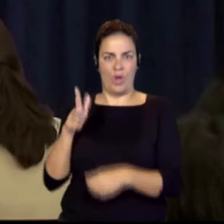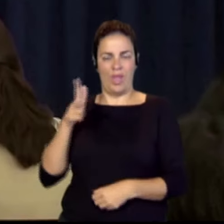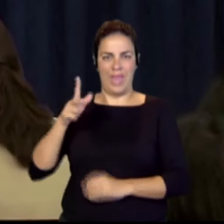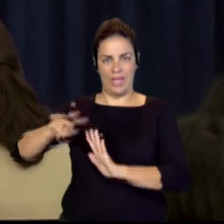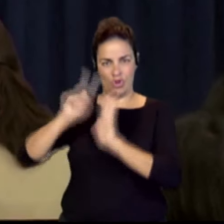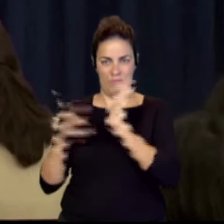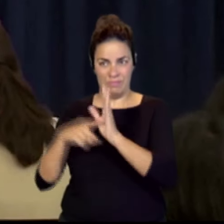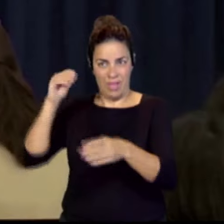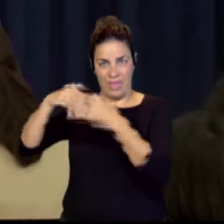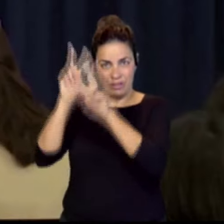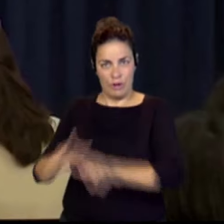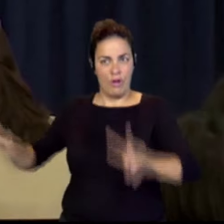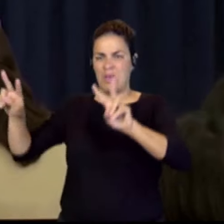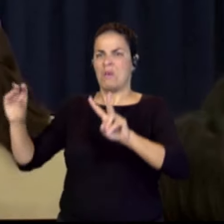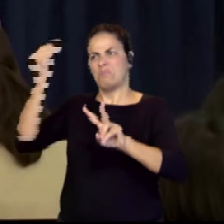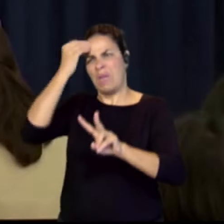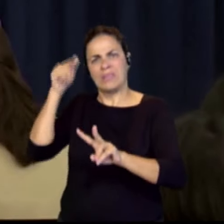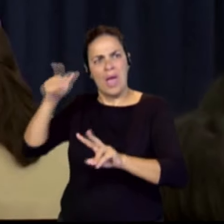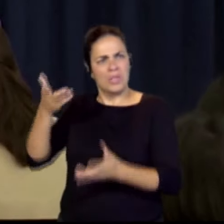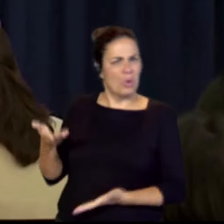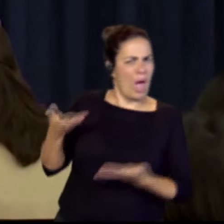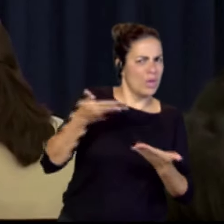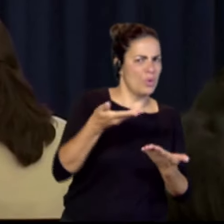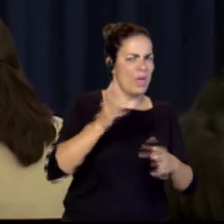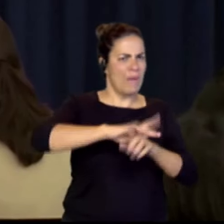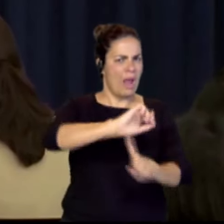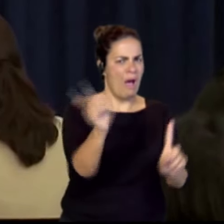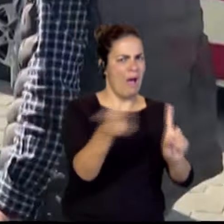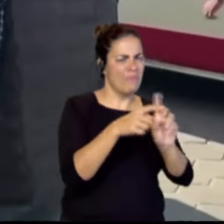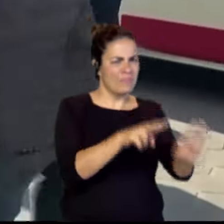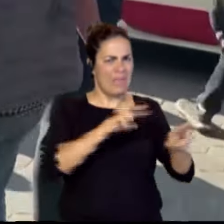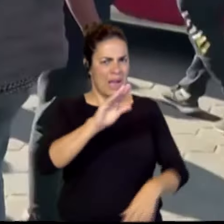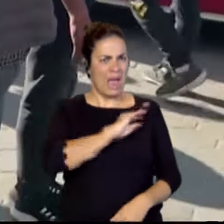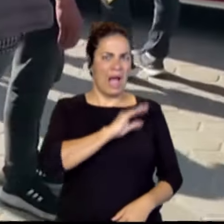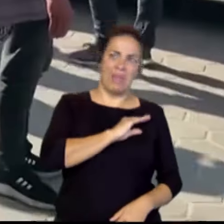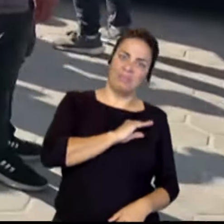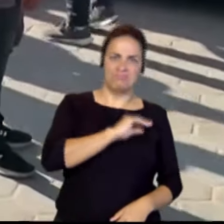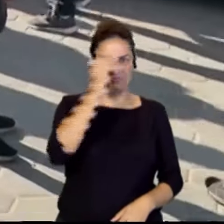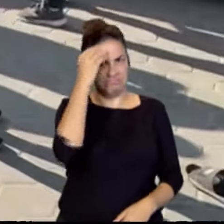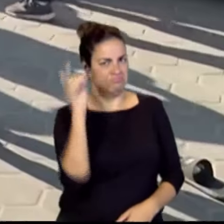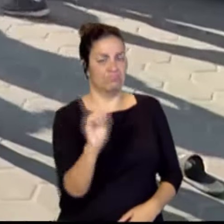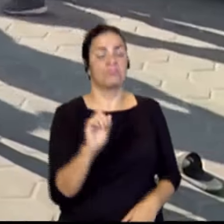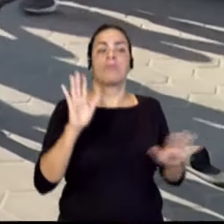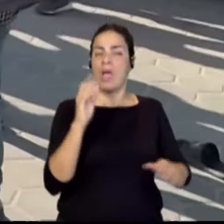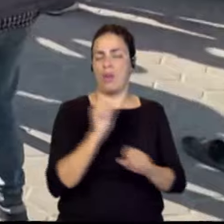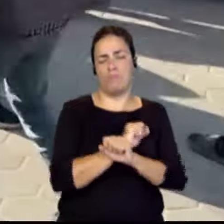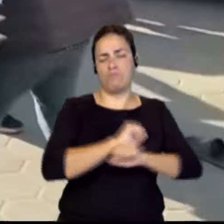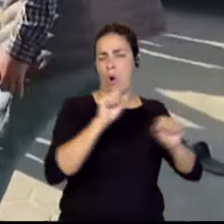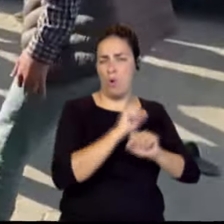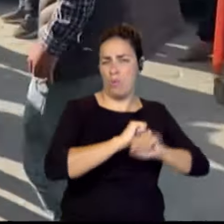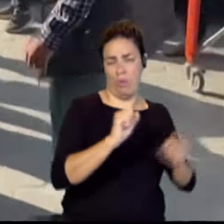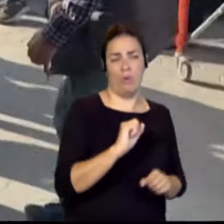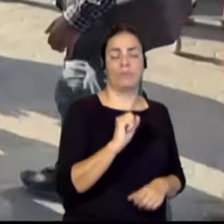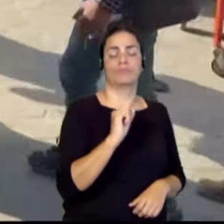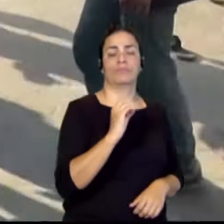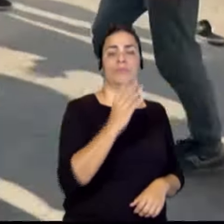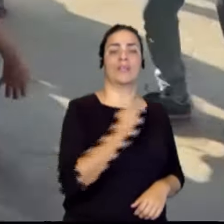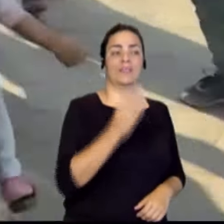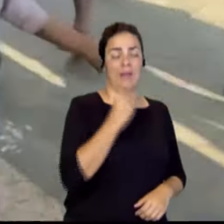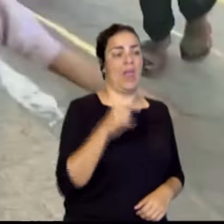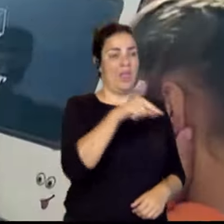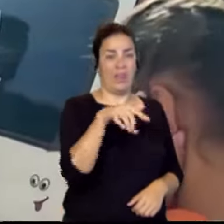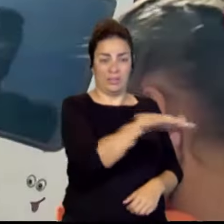internacional pudiera ayudar a lograr una solución a la guerra de gaza mientras los bombardeos israelíes en la capital de la franja provocaron